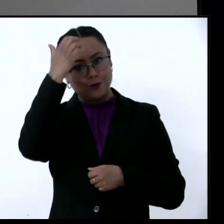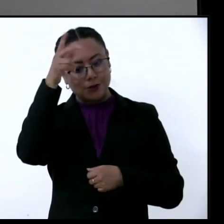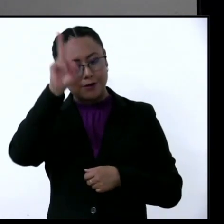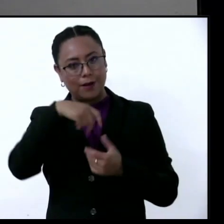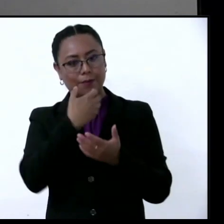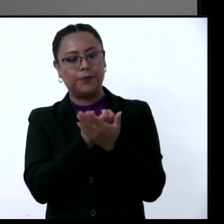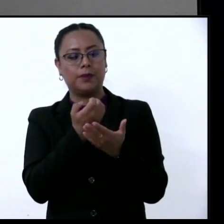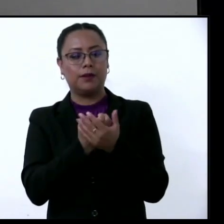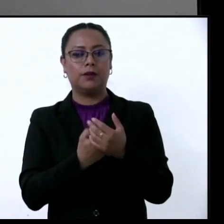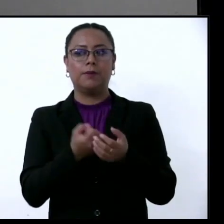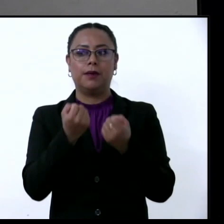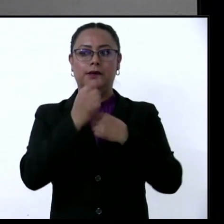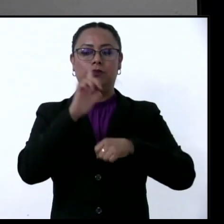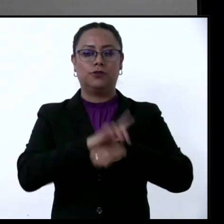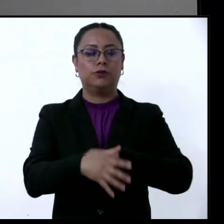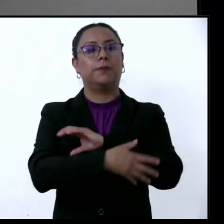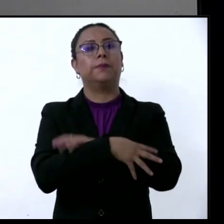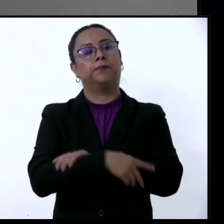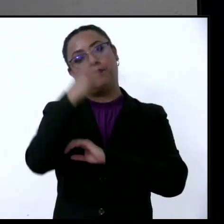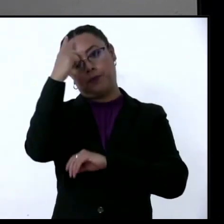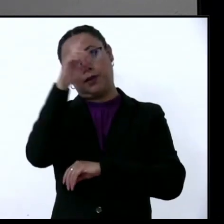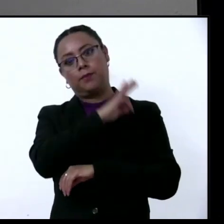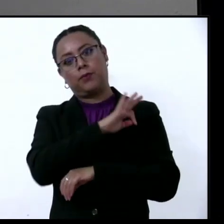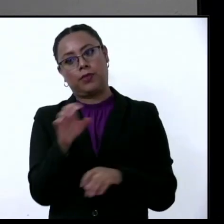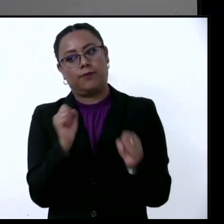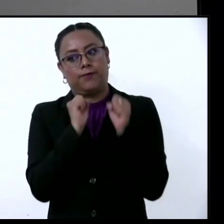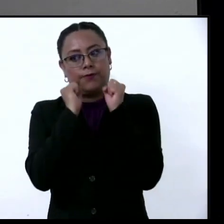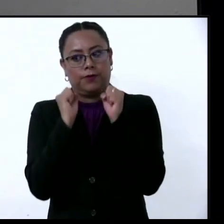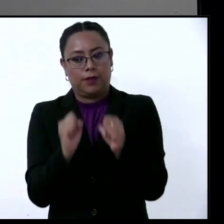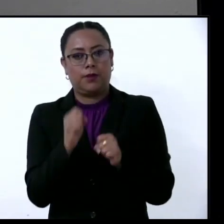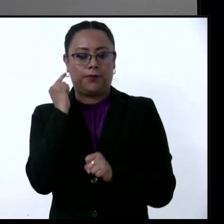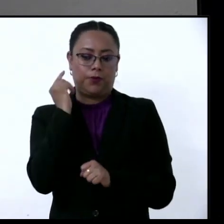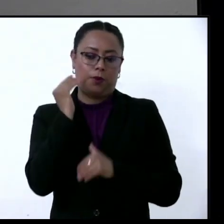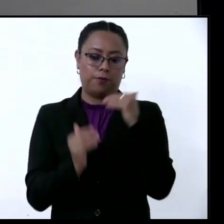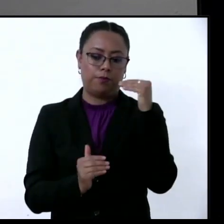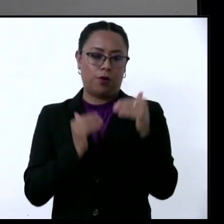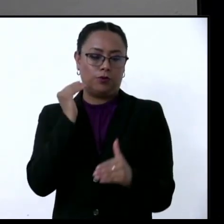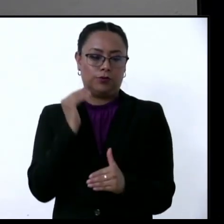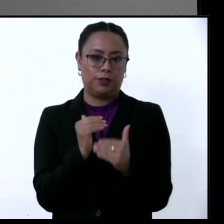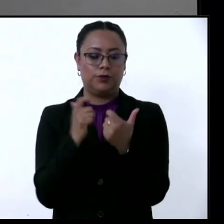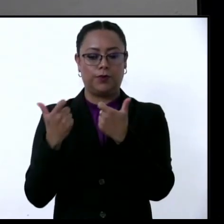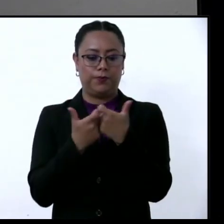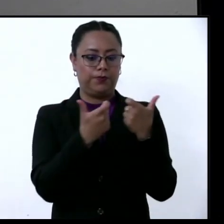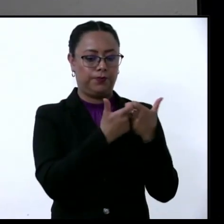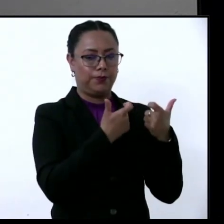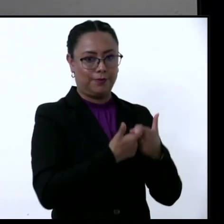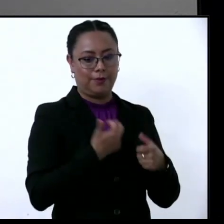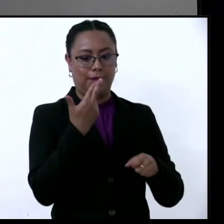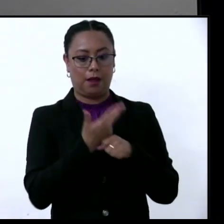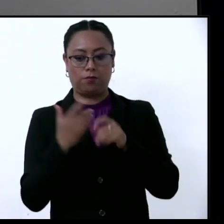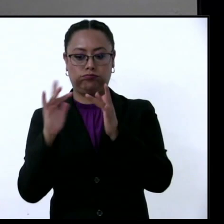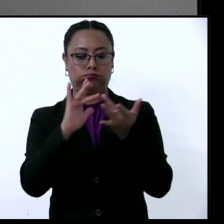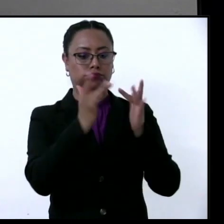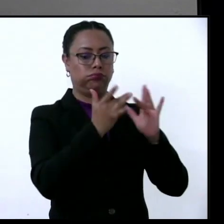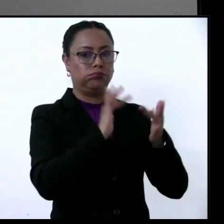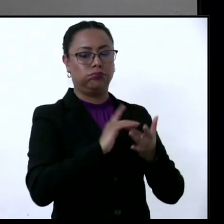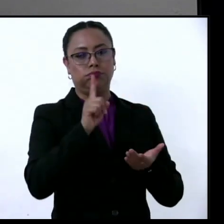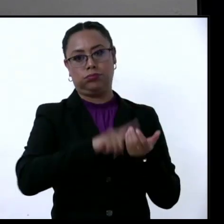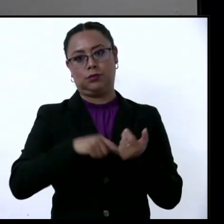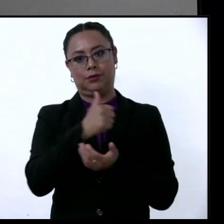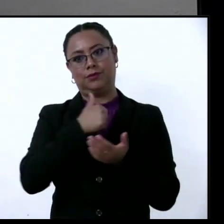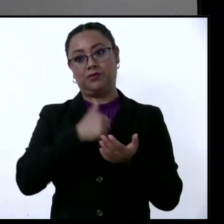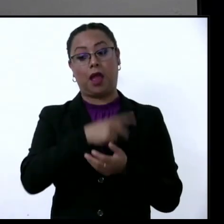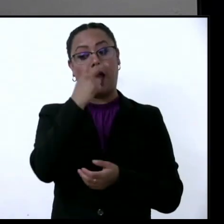economía social y solidaria para fortalecer un proceso de red de cooperativas en nuestra ciudad. Es la única entidad del país hasta la